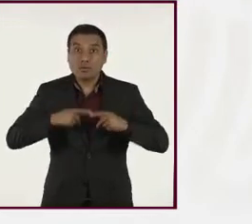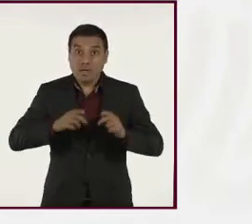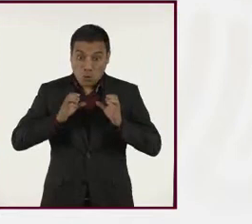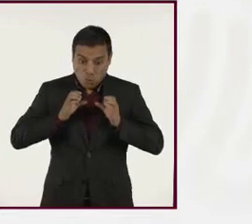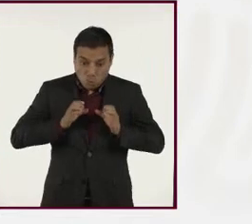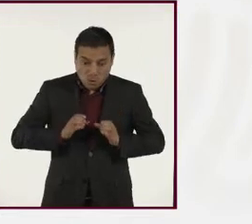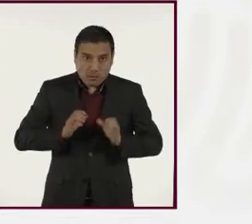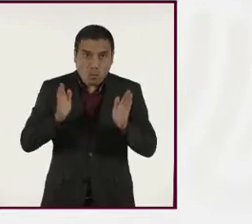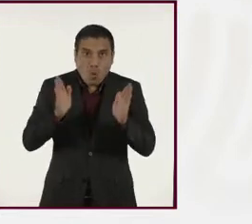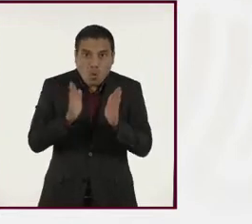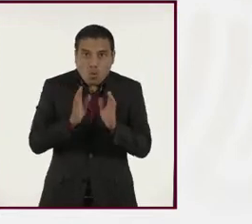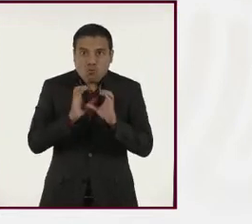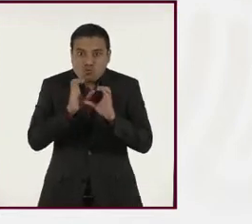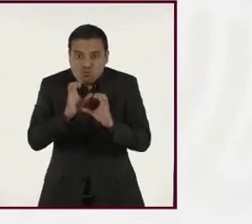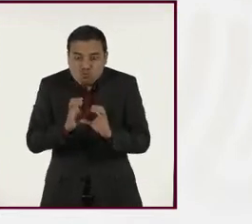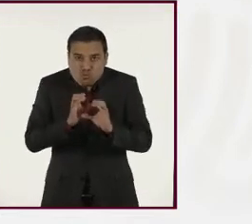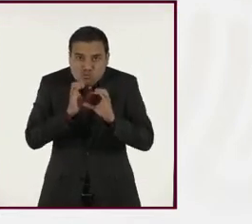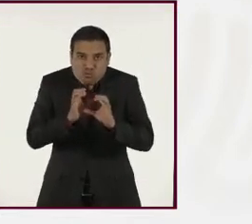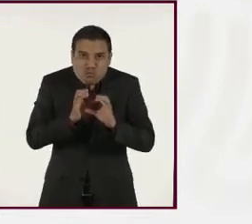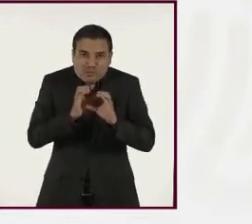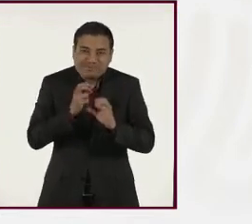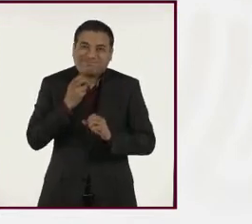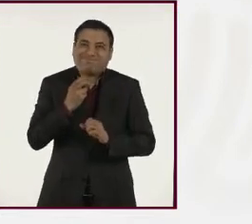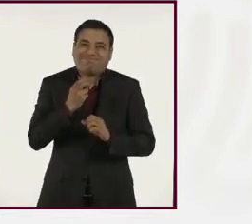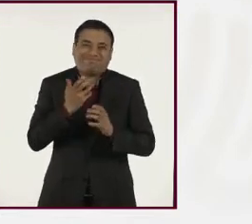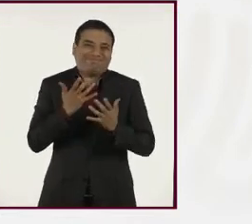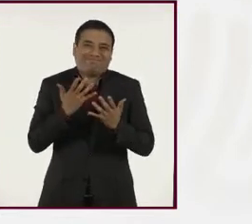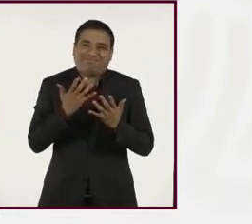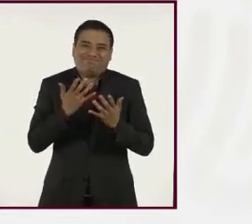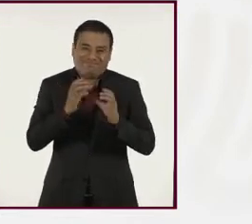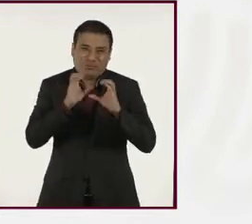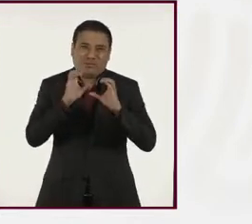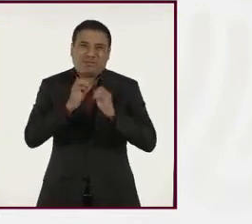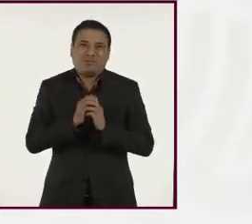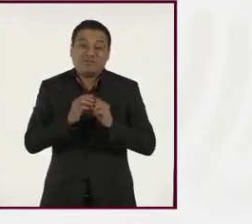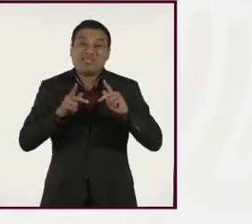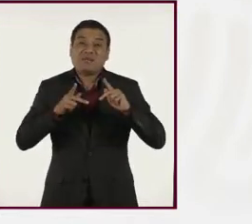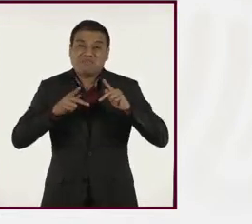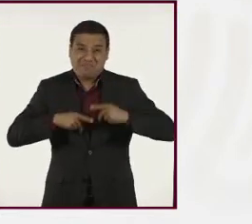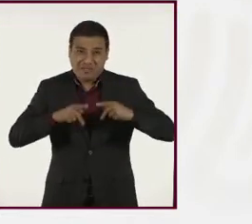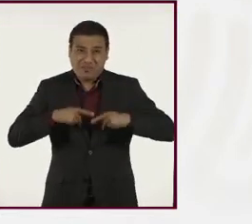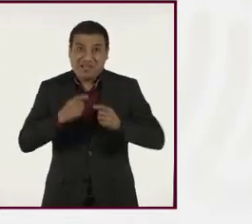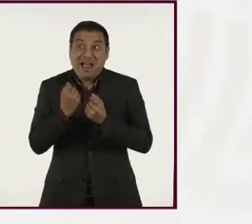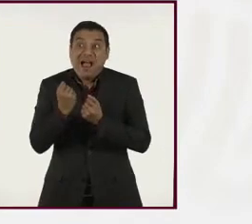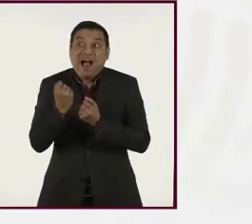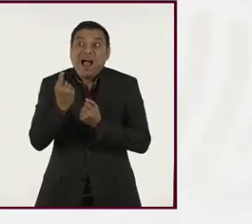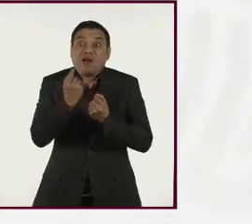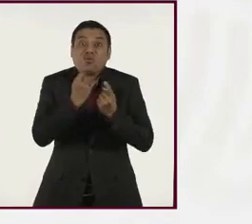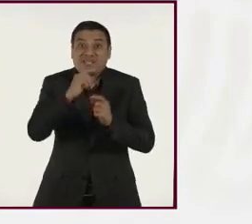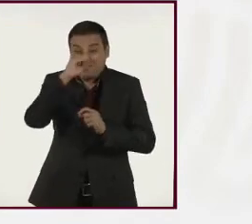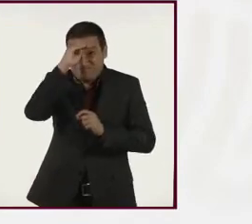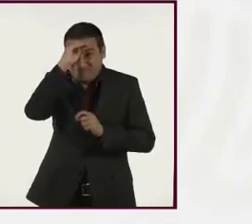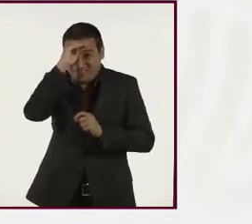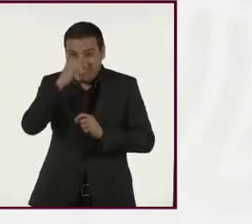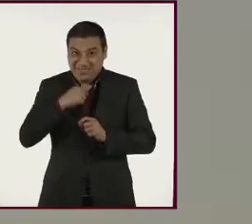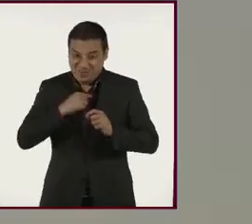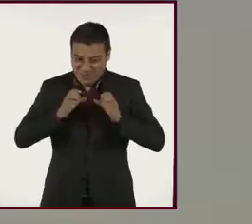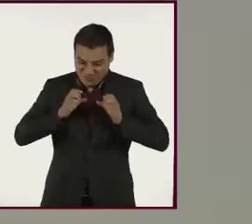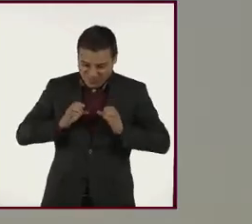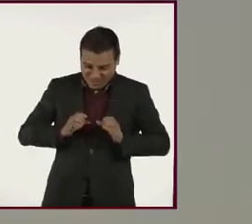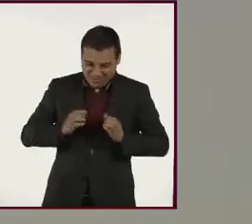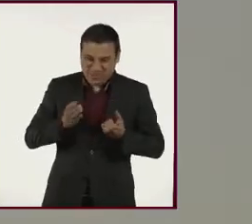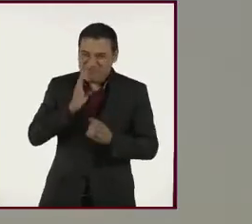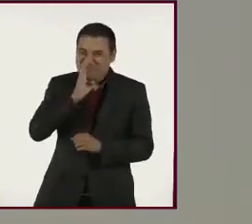decir, aquellas personas que no se sienten cómodas con la forma, con el volumen de su cuerpo son las que tienen un mayor riesgo